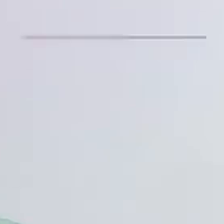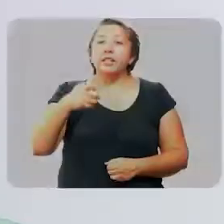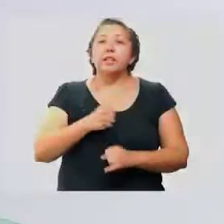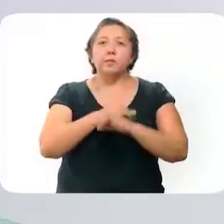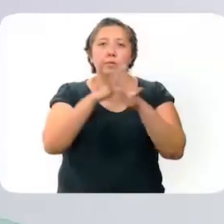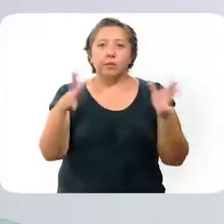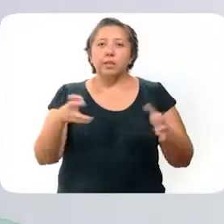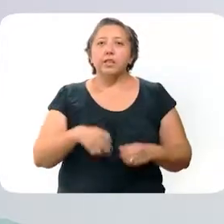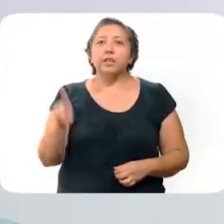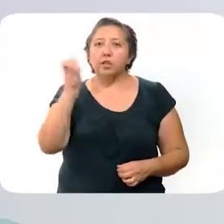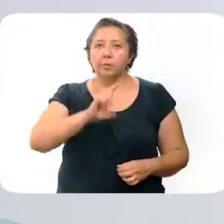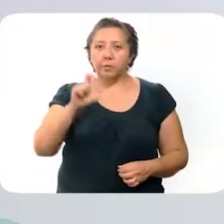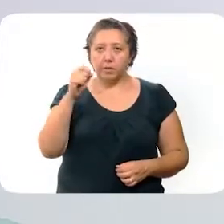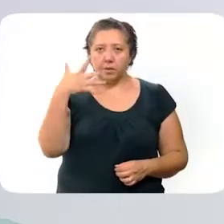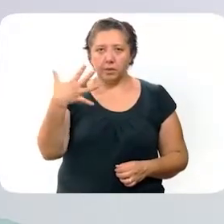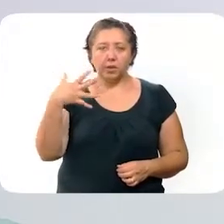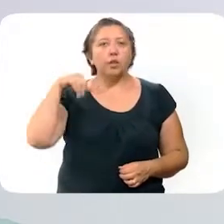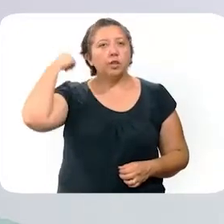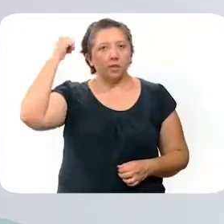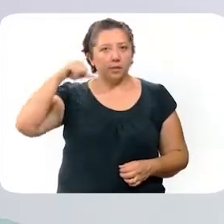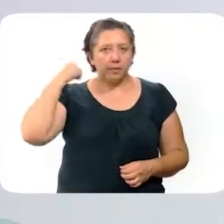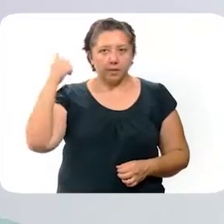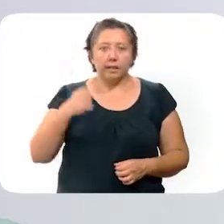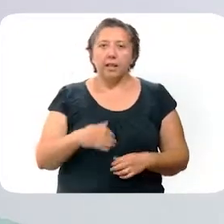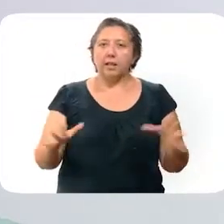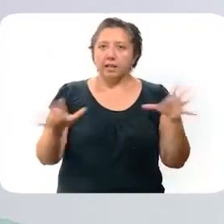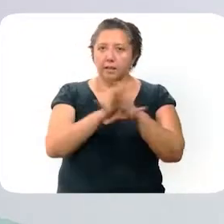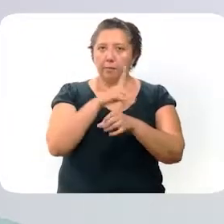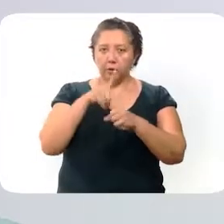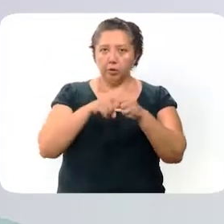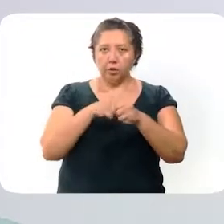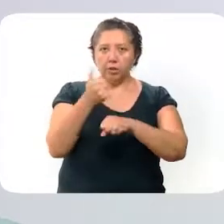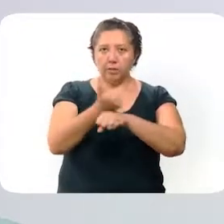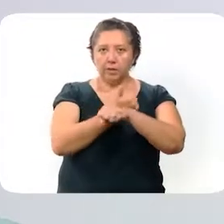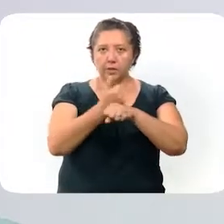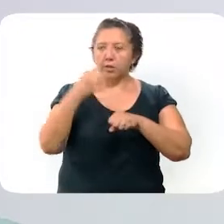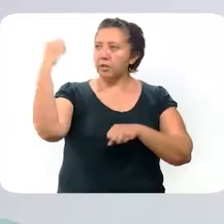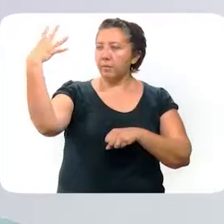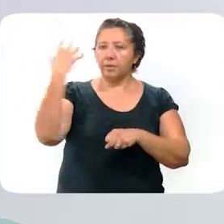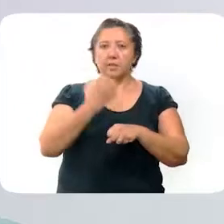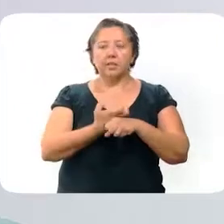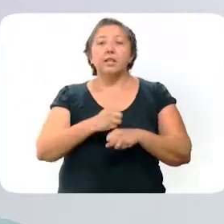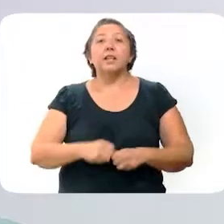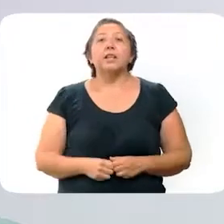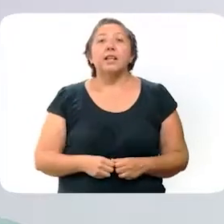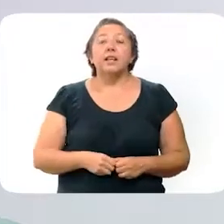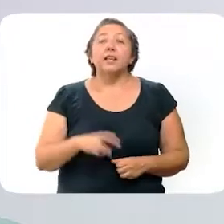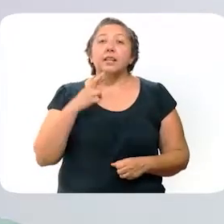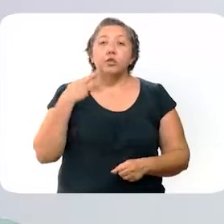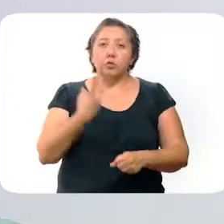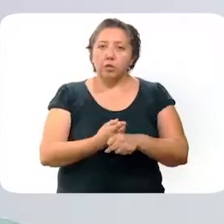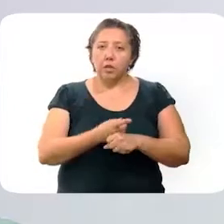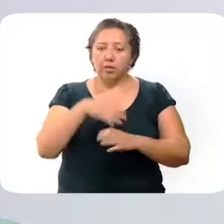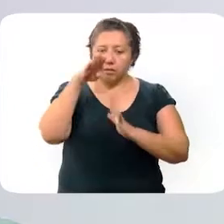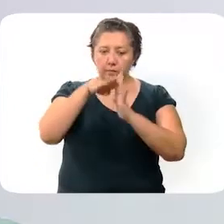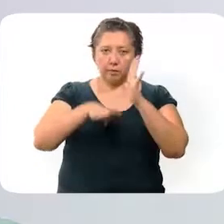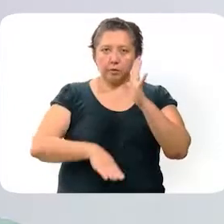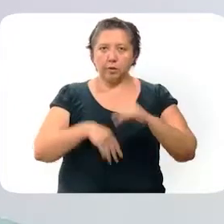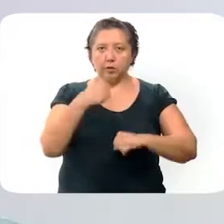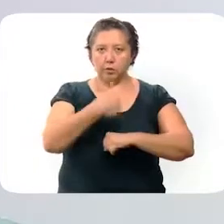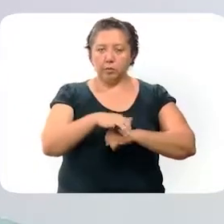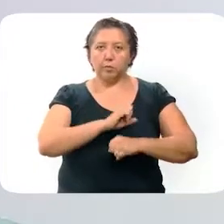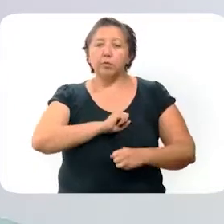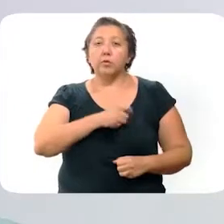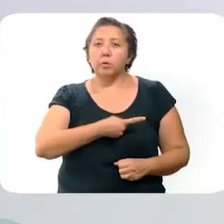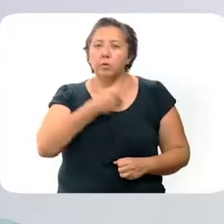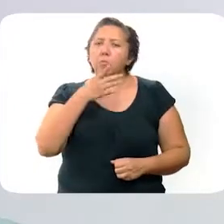Este es el parte médico de este domingo 25 de abril. Tras el cambio a color amarillo del semáforo epidemiológico estatal, resultado del descenso en los indicadores